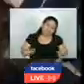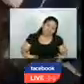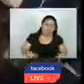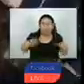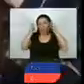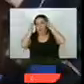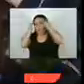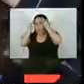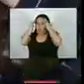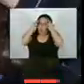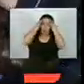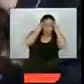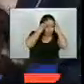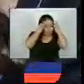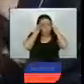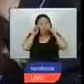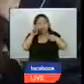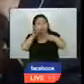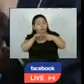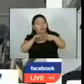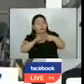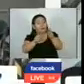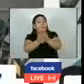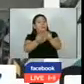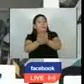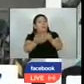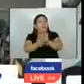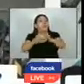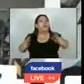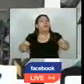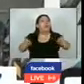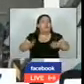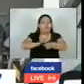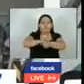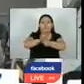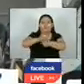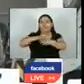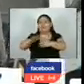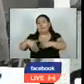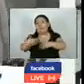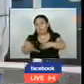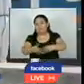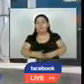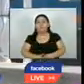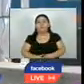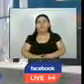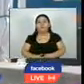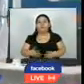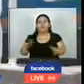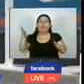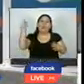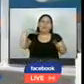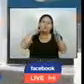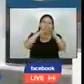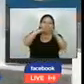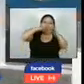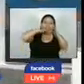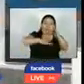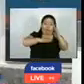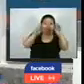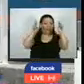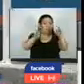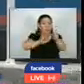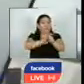y ansiedad son parte de las principales afectaciones que provocó la pandemia de COVID-19. El confinamiento por este